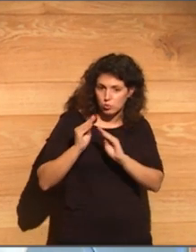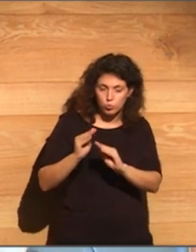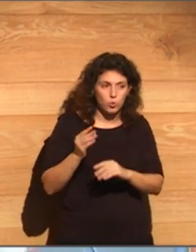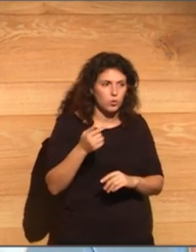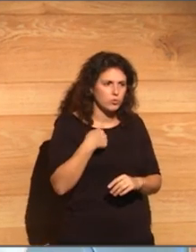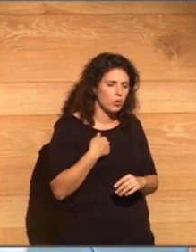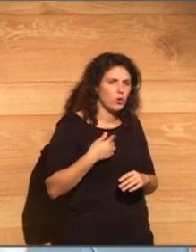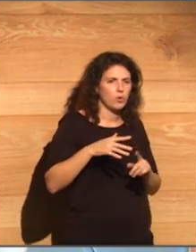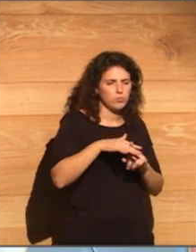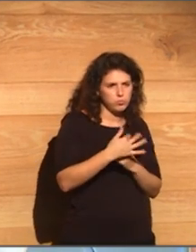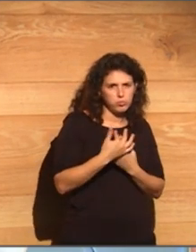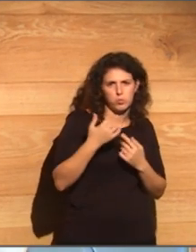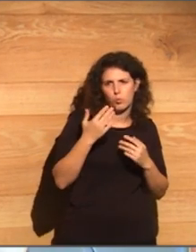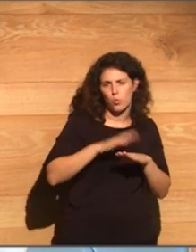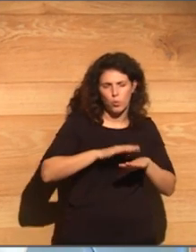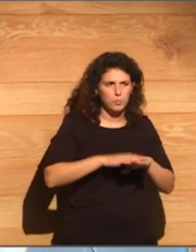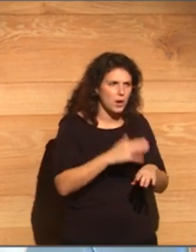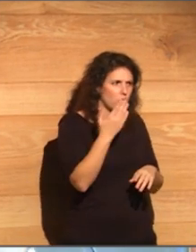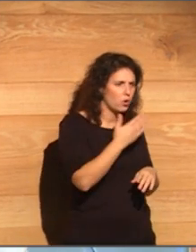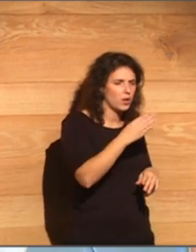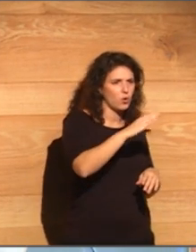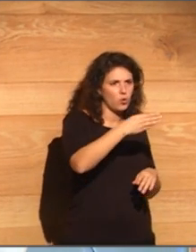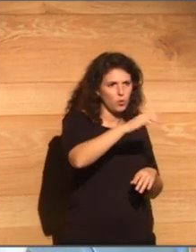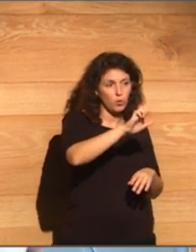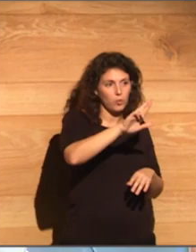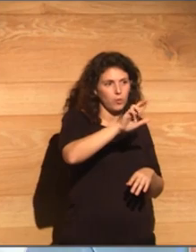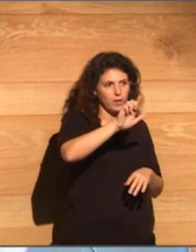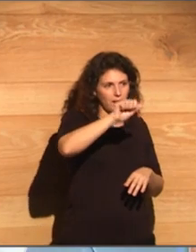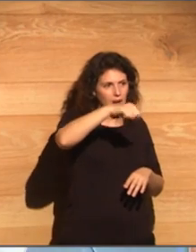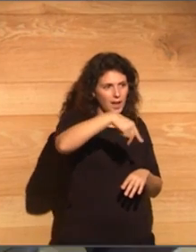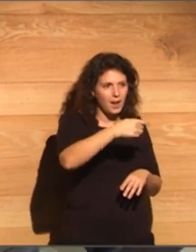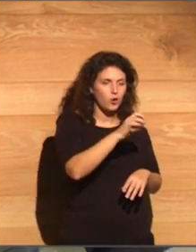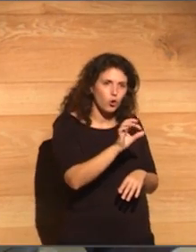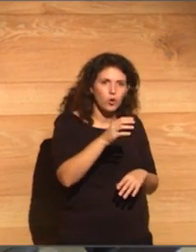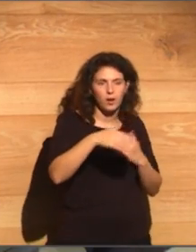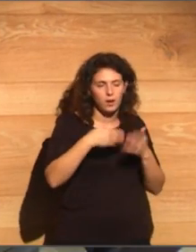todo en el colegio, pues Berlango, que me remango, Berlango coge el mango, lo que bueno.